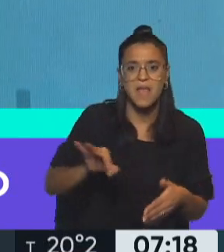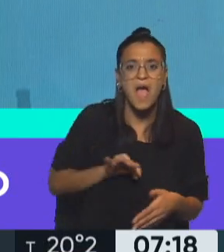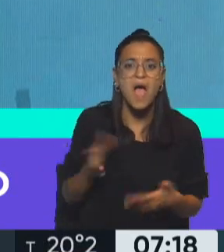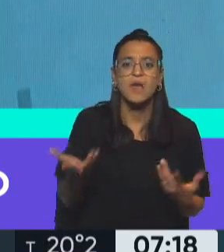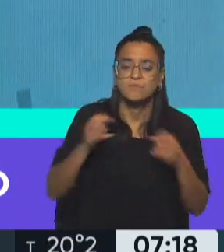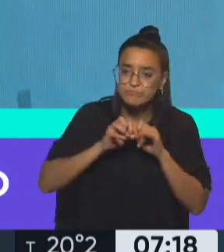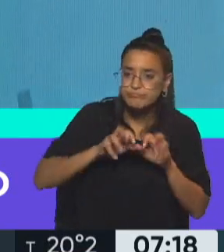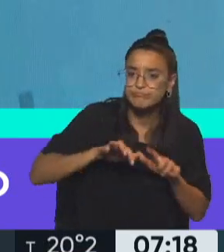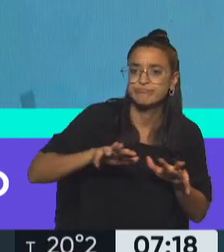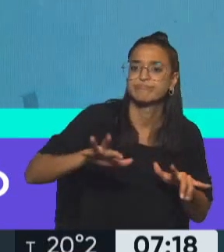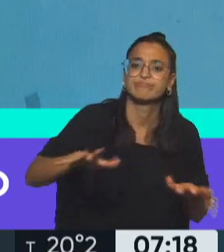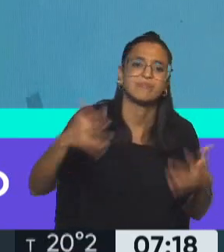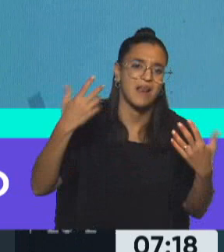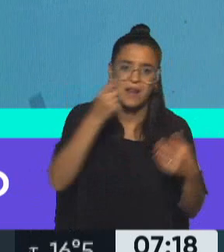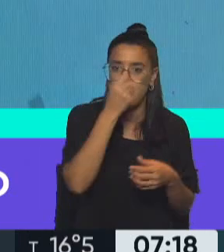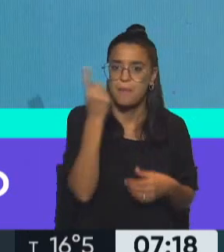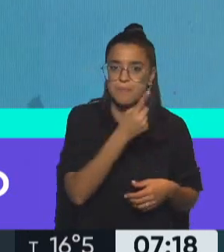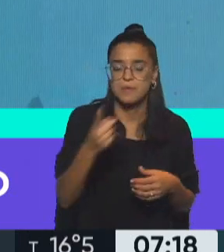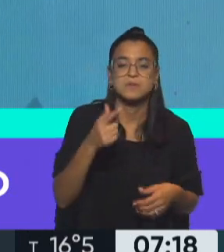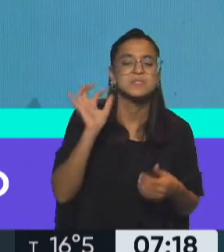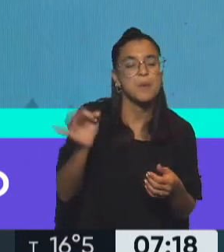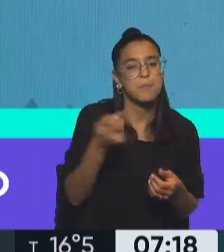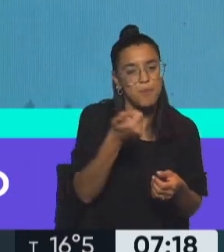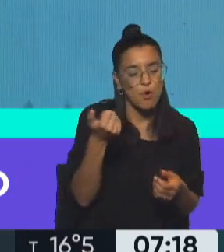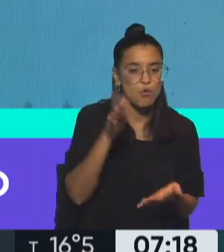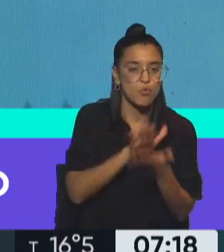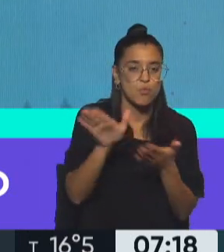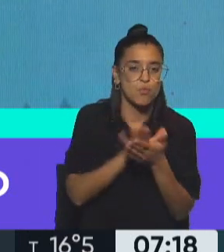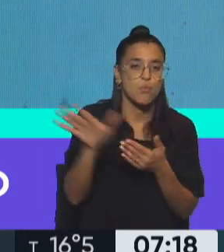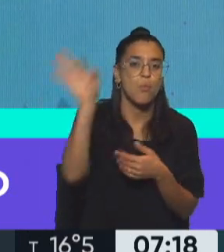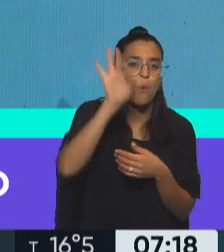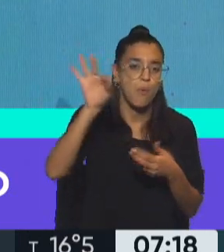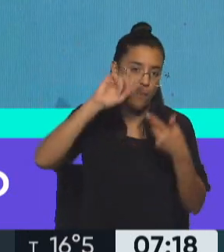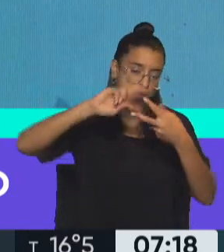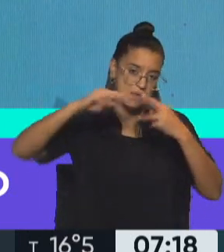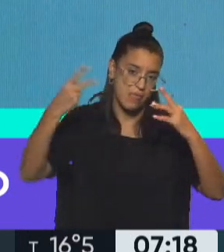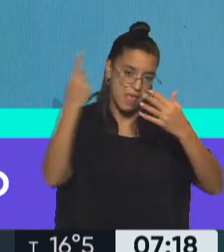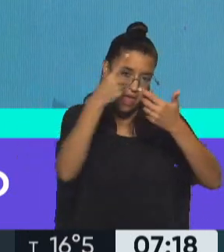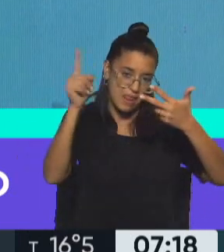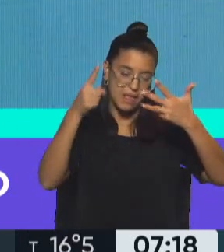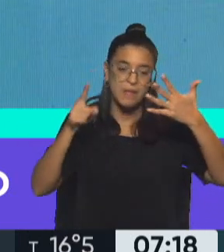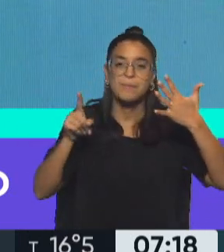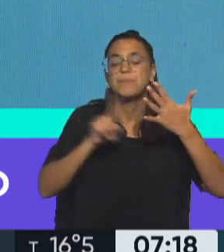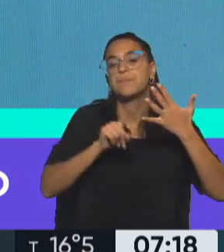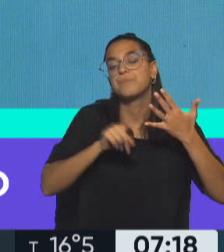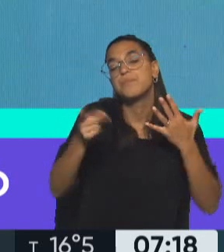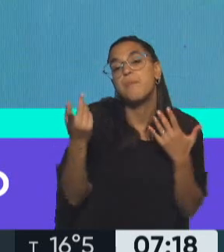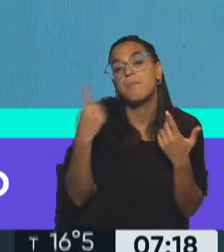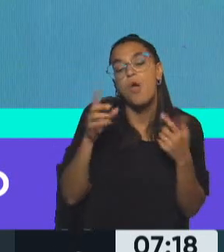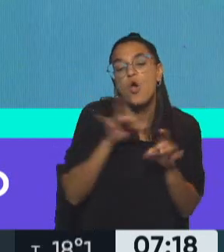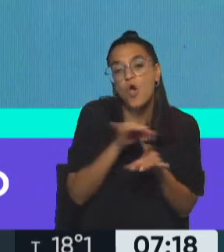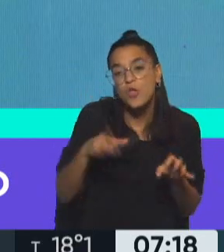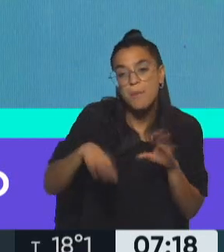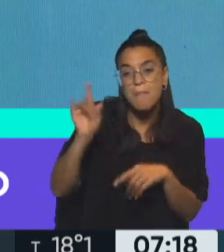mundo, diseminándose de manera muy rápida. Se sabe muy poco todavía de este nuevo virus. Sí que aparentemente sería más contagioso, pero